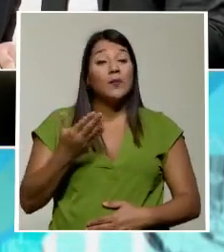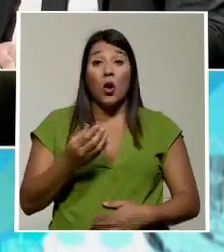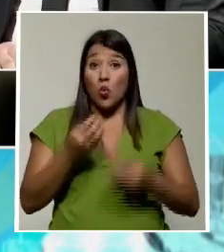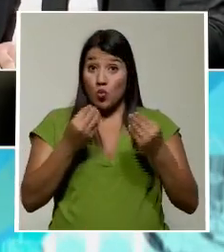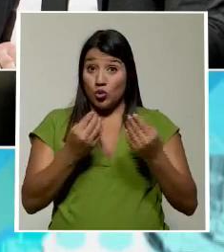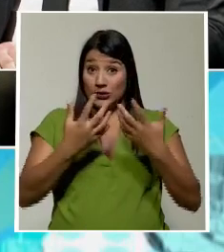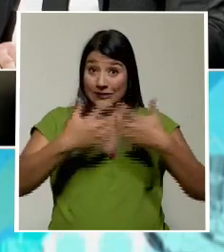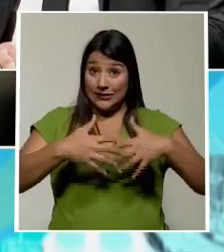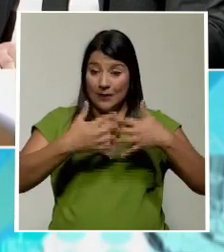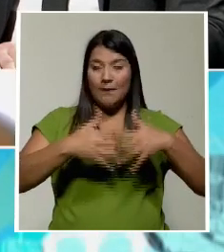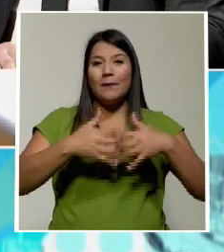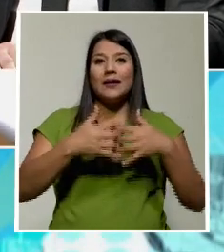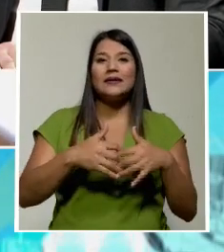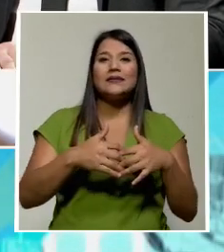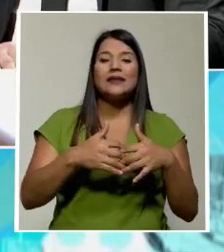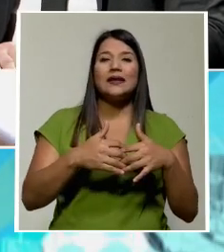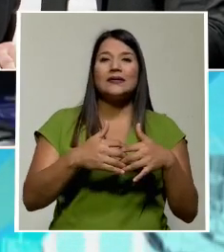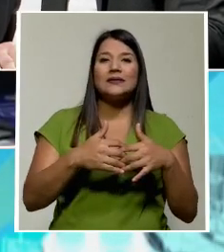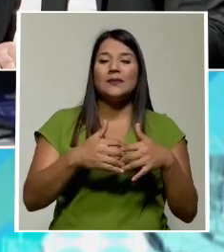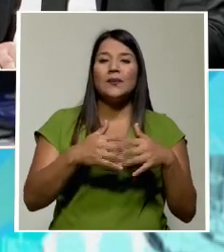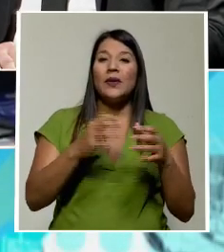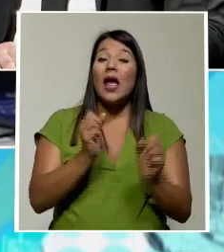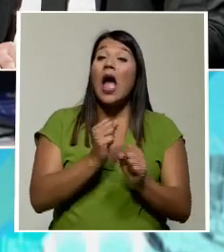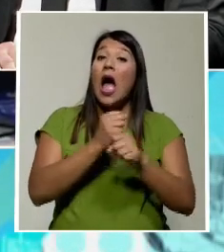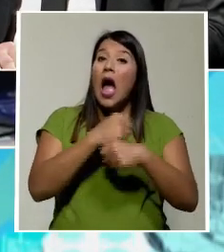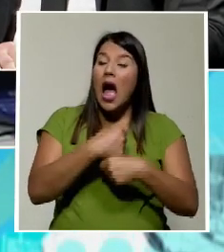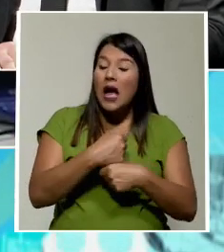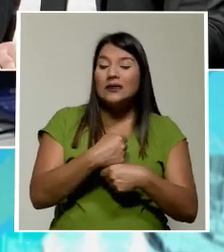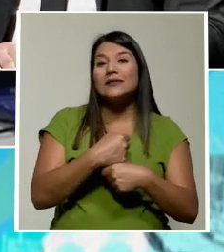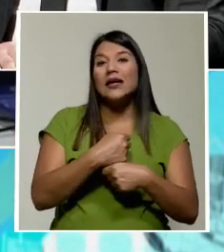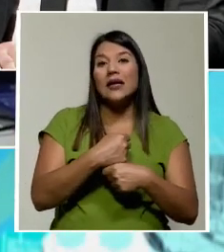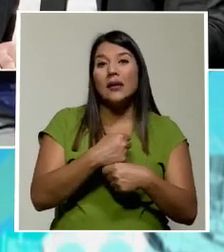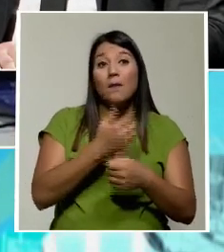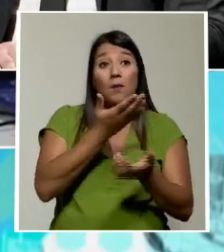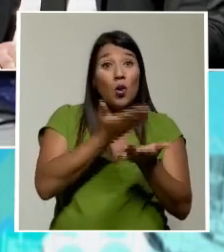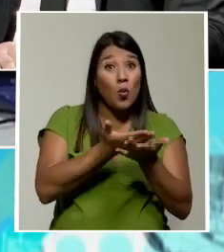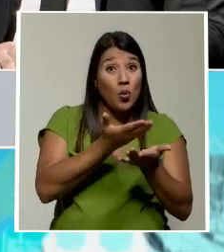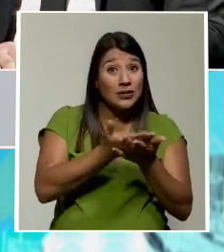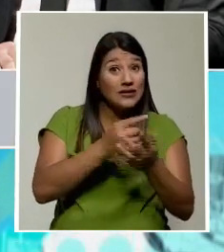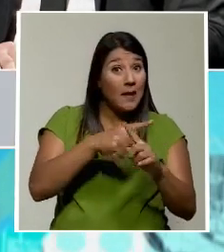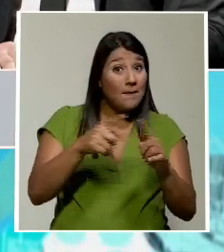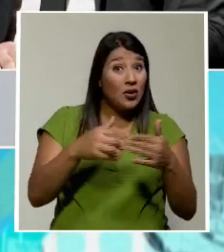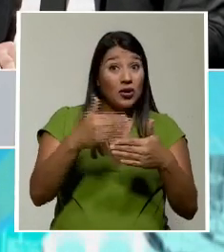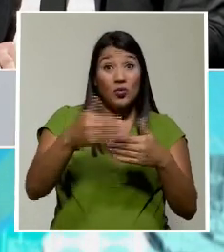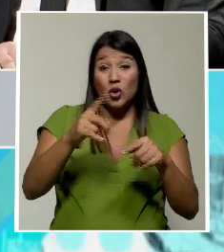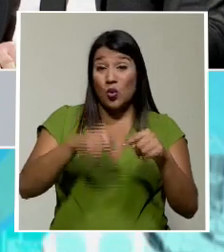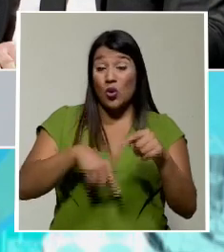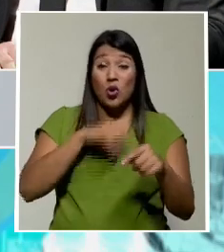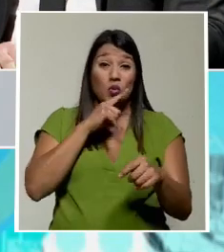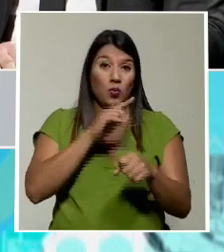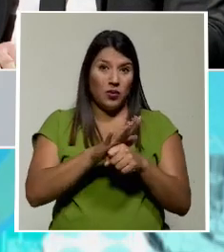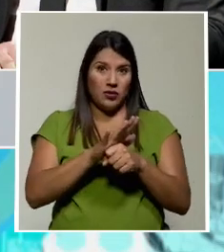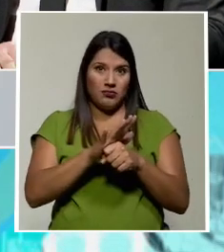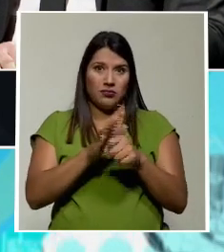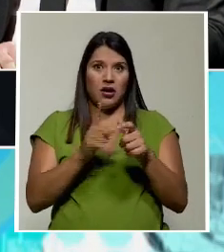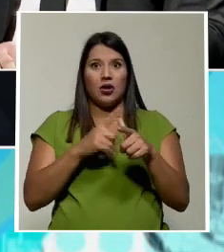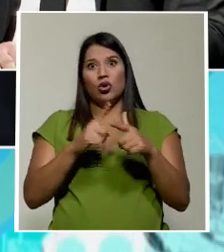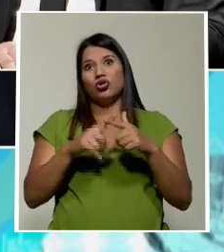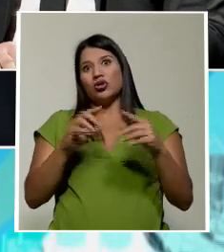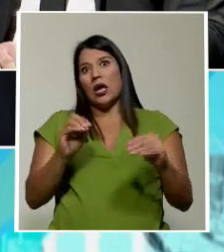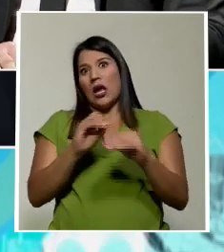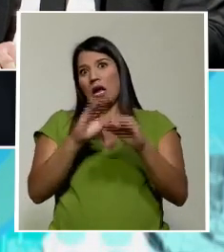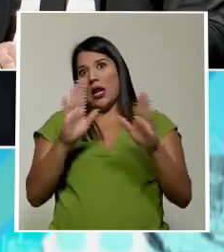de licitaciones públicas hacen ofertas que no pueden cumplir, entonces luego, claro, el precio inicial